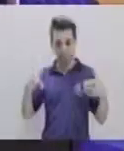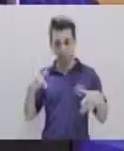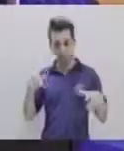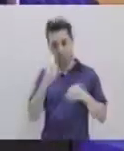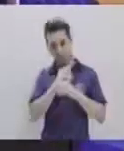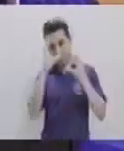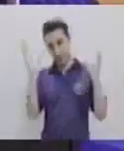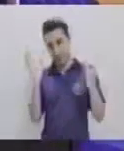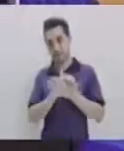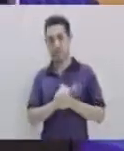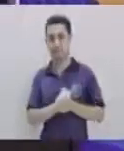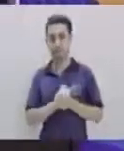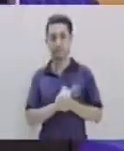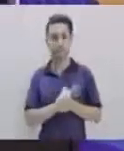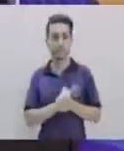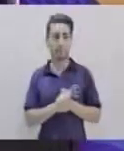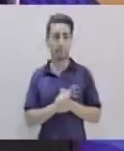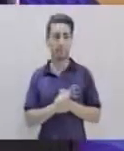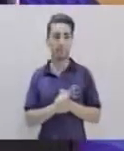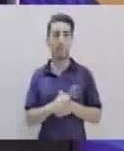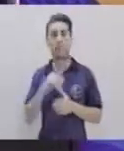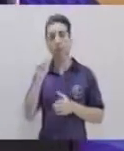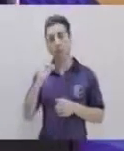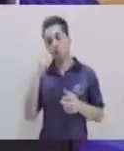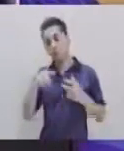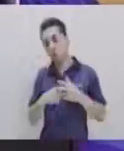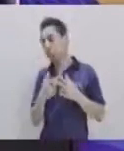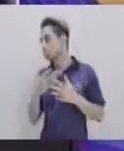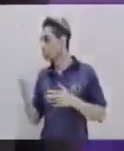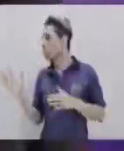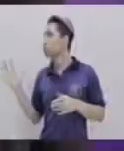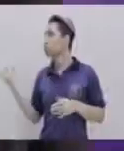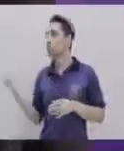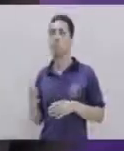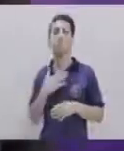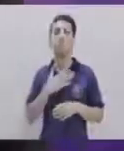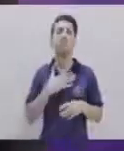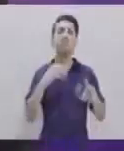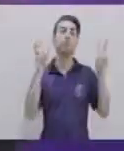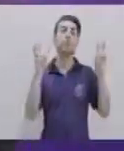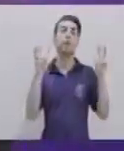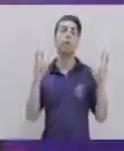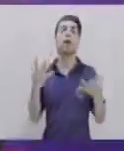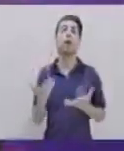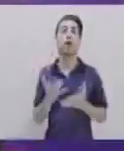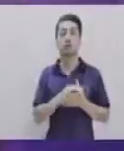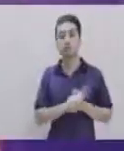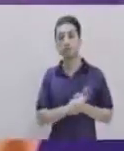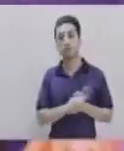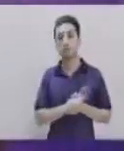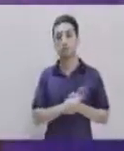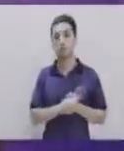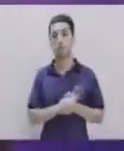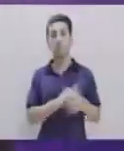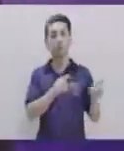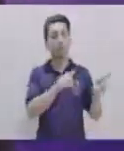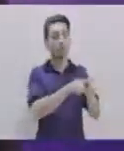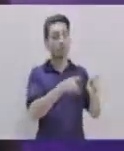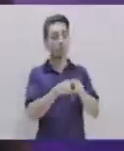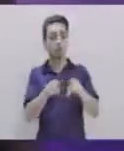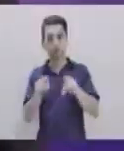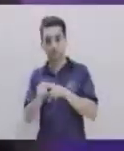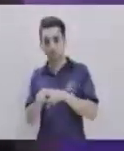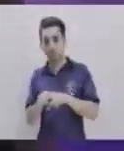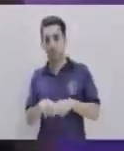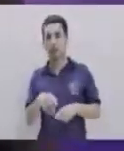mañana. Vamos a iniciar el día de hoy con nuestro tema. El tema es similitudes